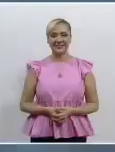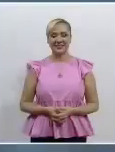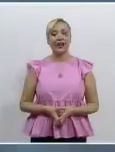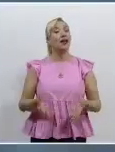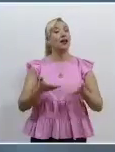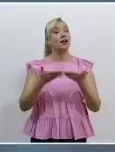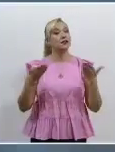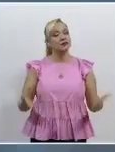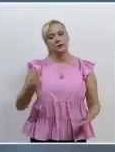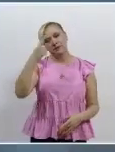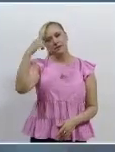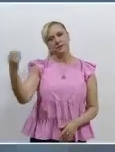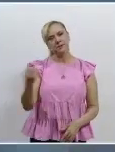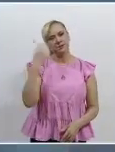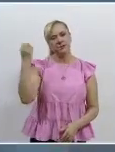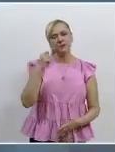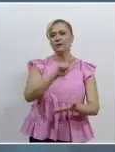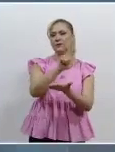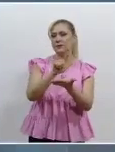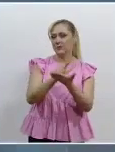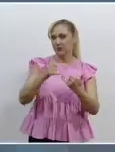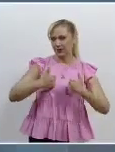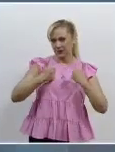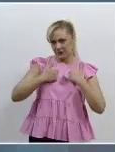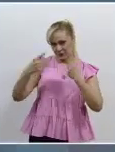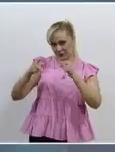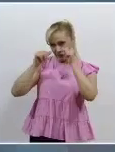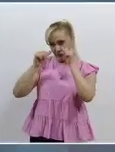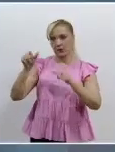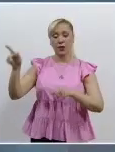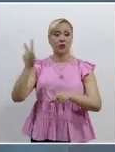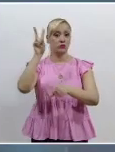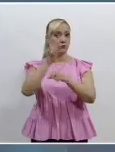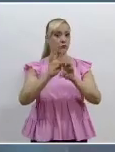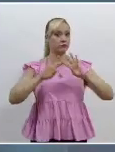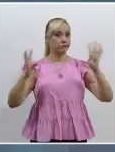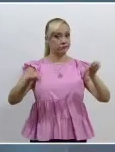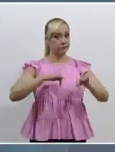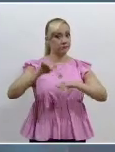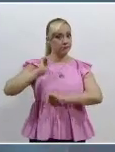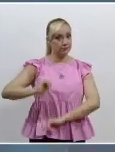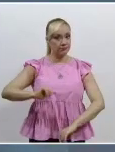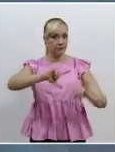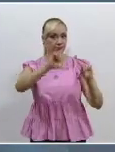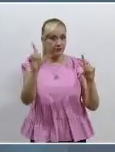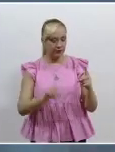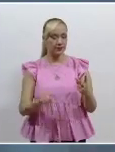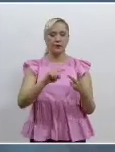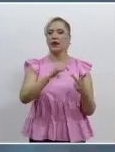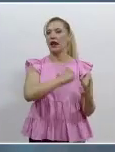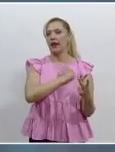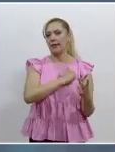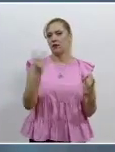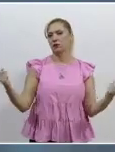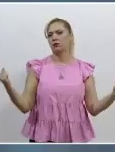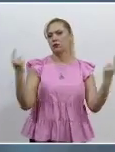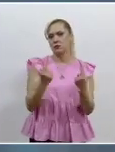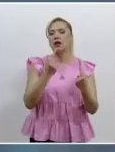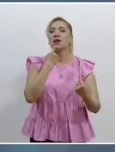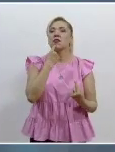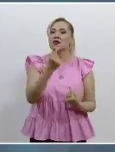Y en el marco de un foro sobre justicia para adolescentes organizado por el Consejo de la Judicatura Federal y el Gobierno de Canadá, se advirtió que,